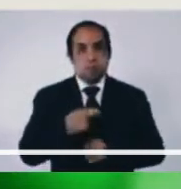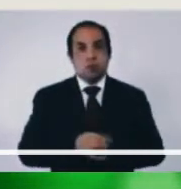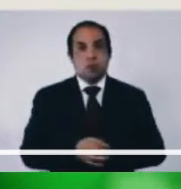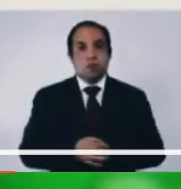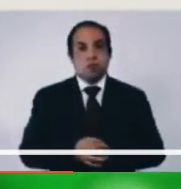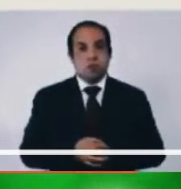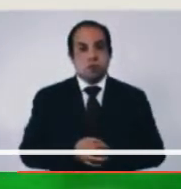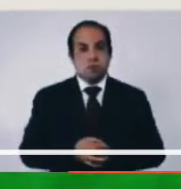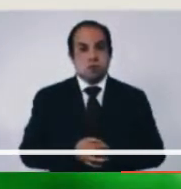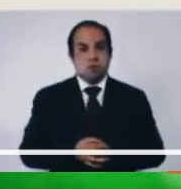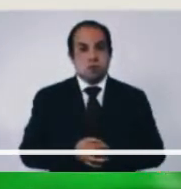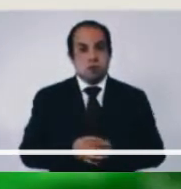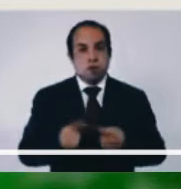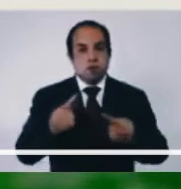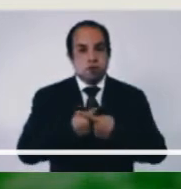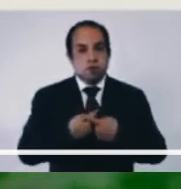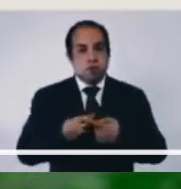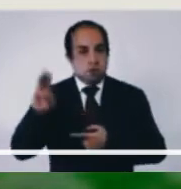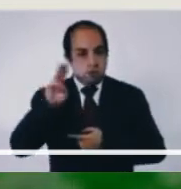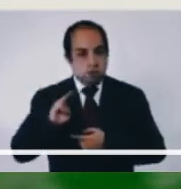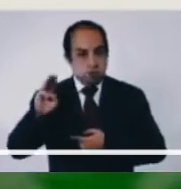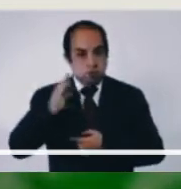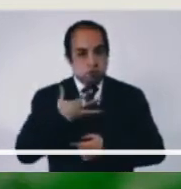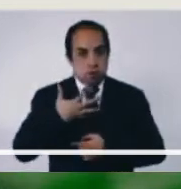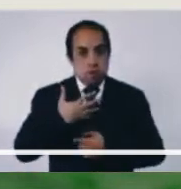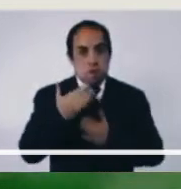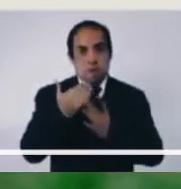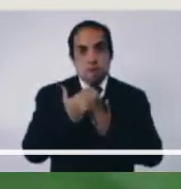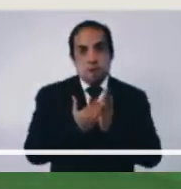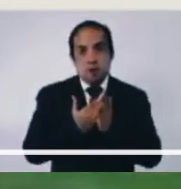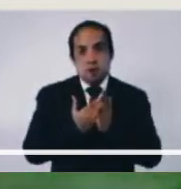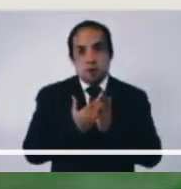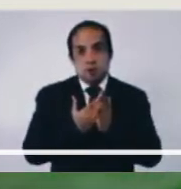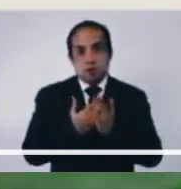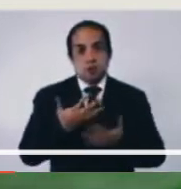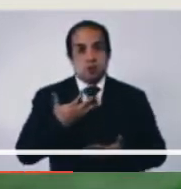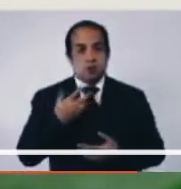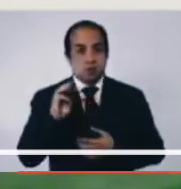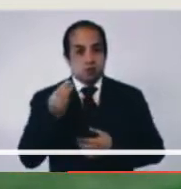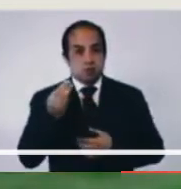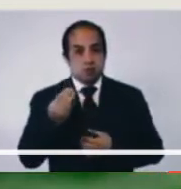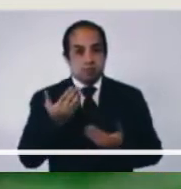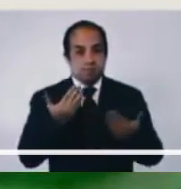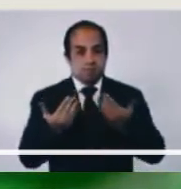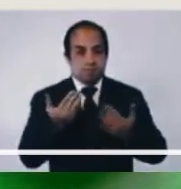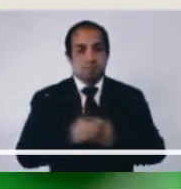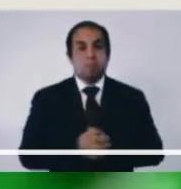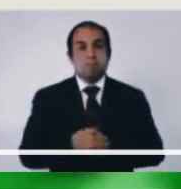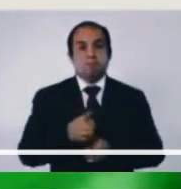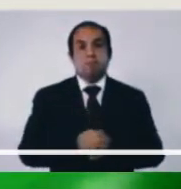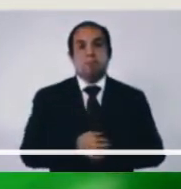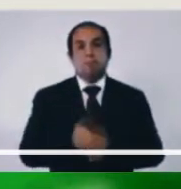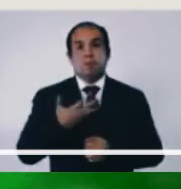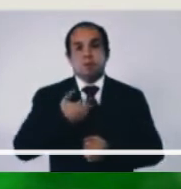el miércoles, de tener menos hospitalizados que lo que llegamos a tener en el pico de mayo. En el pico de mayo llegamos a tener